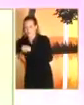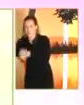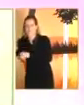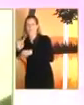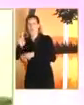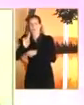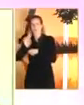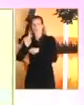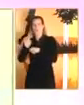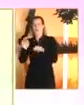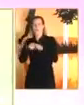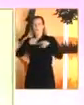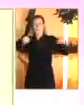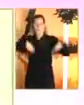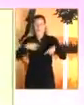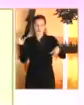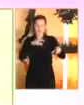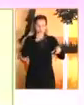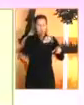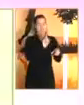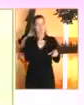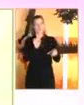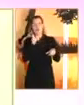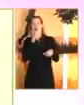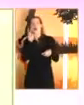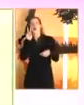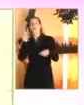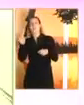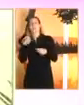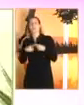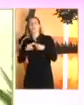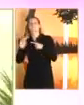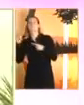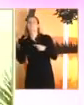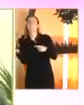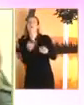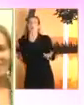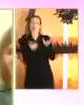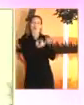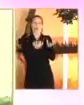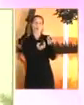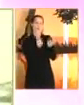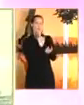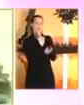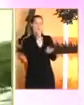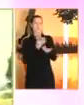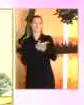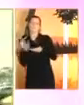ofrecer sobre el plato. Vamos a descubrir otros usos no culinarios de las castañas.